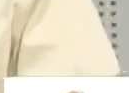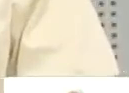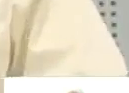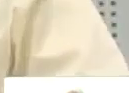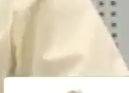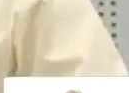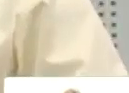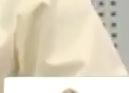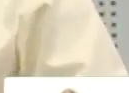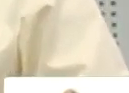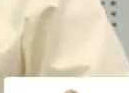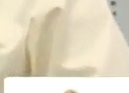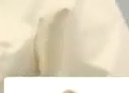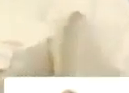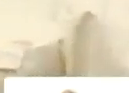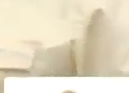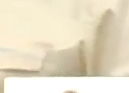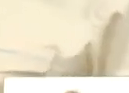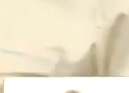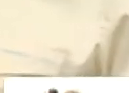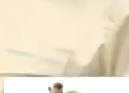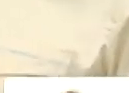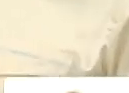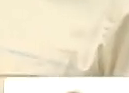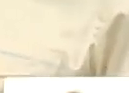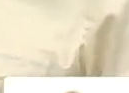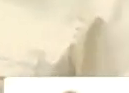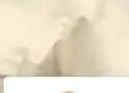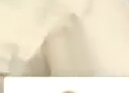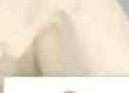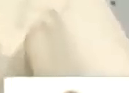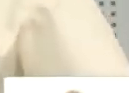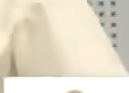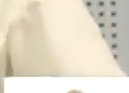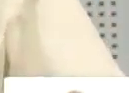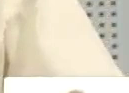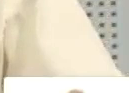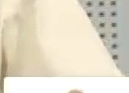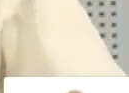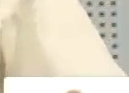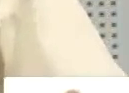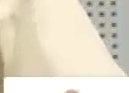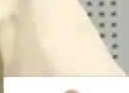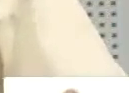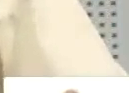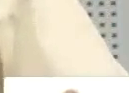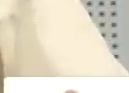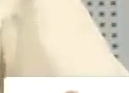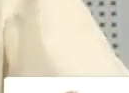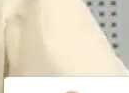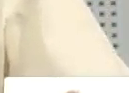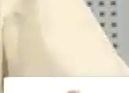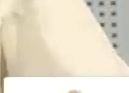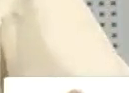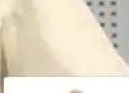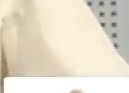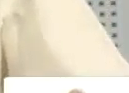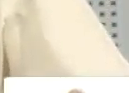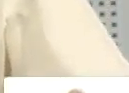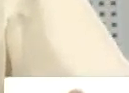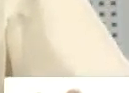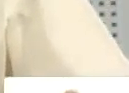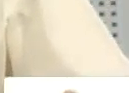cada uno de nuestros países, recientemente una campaña